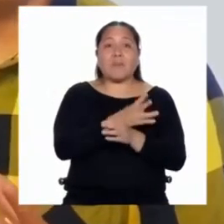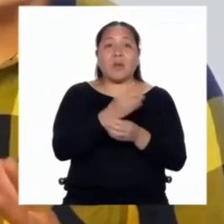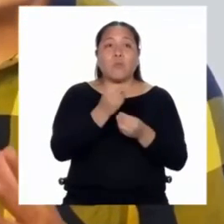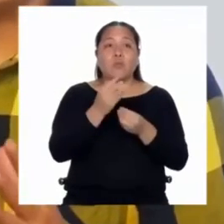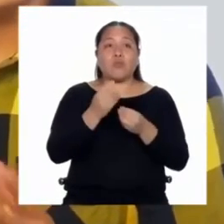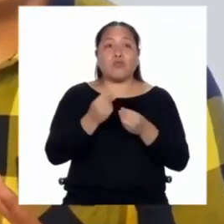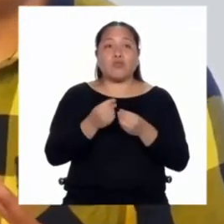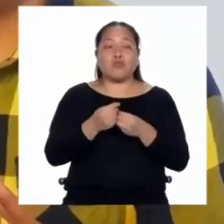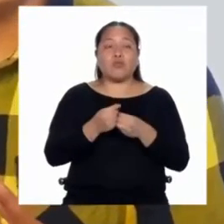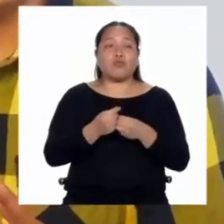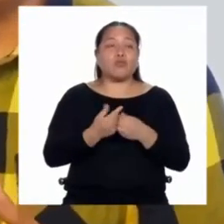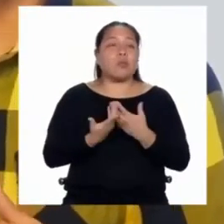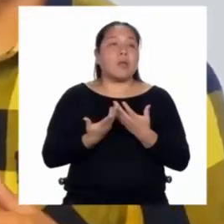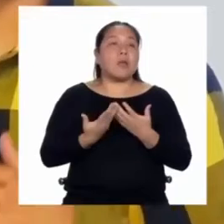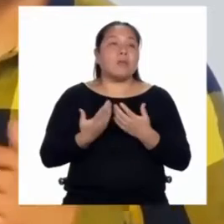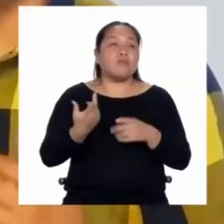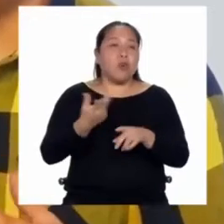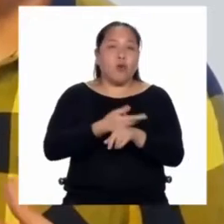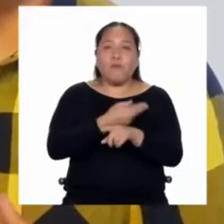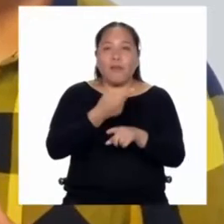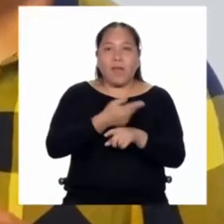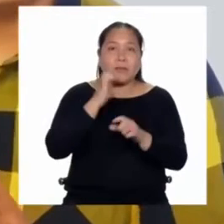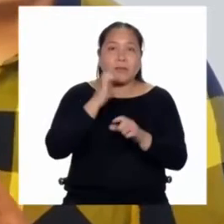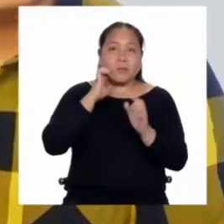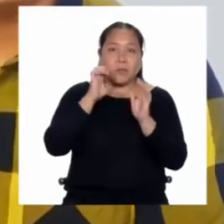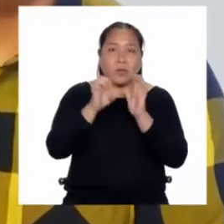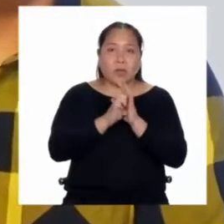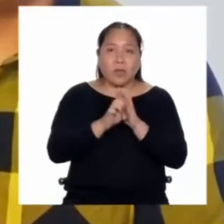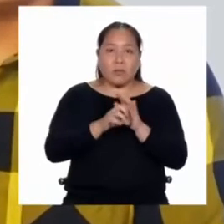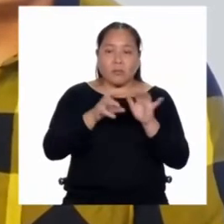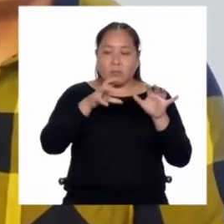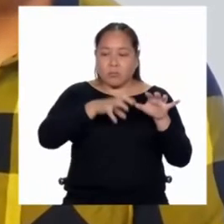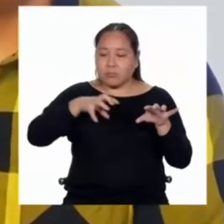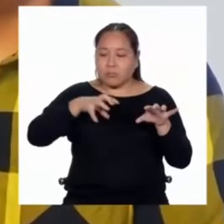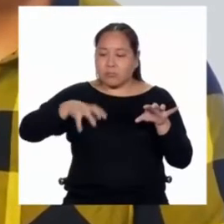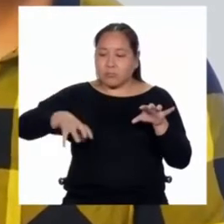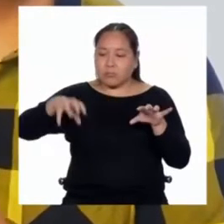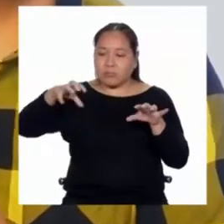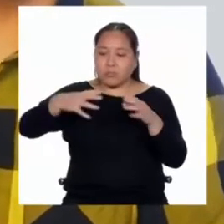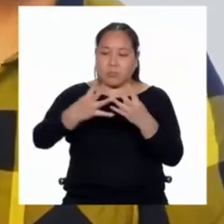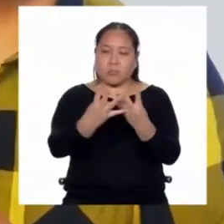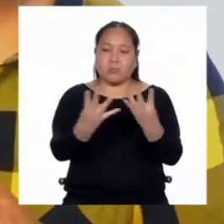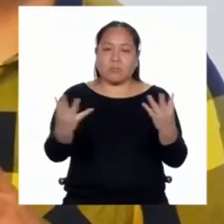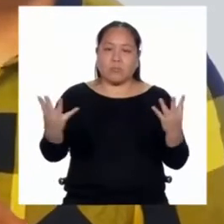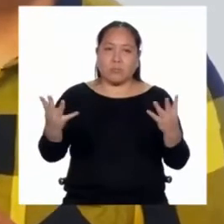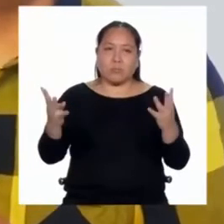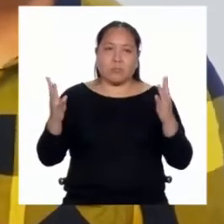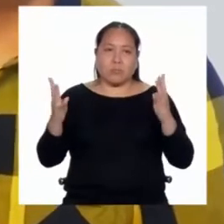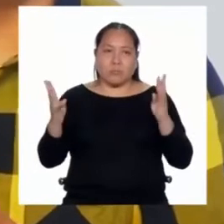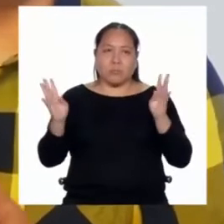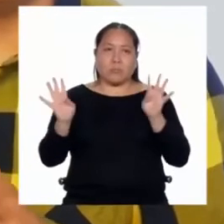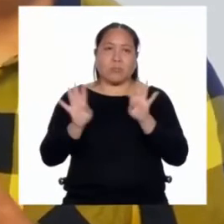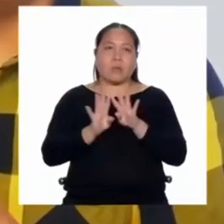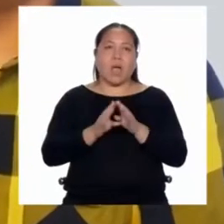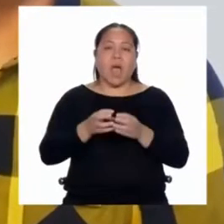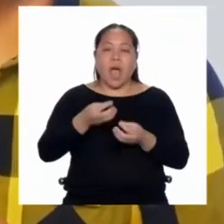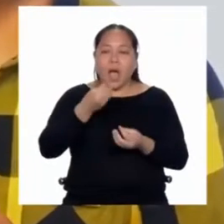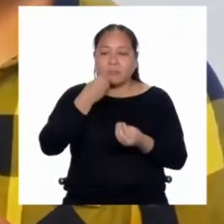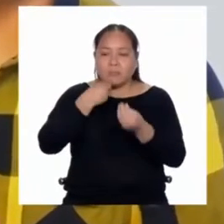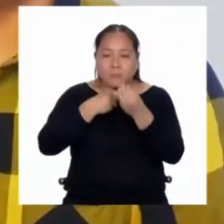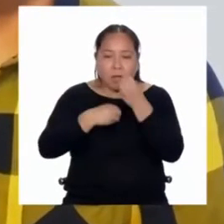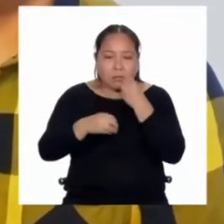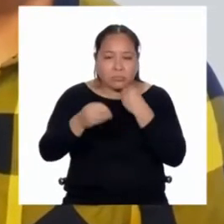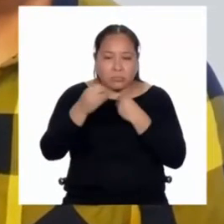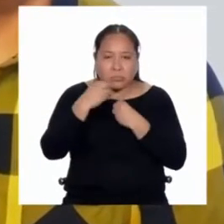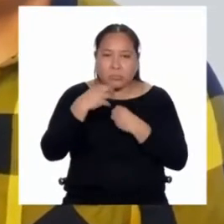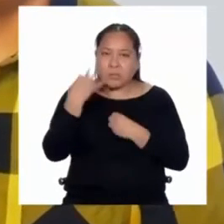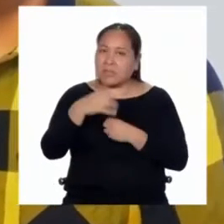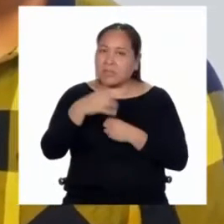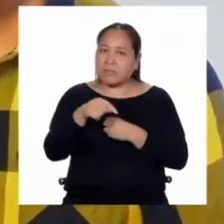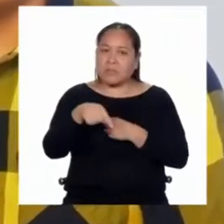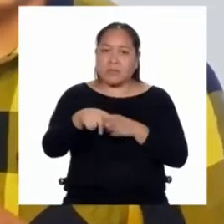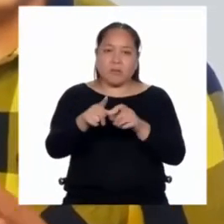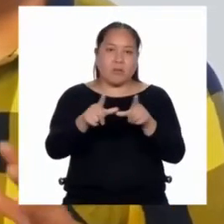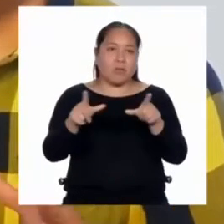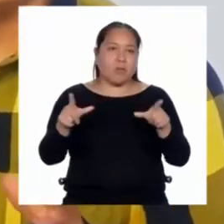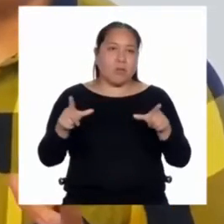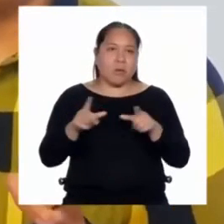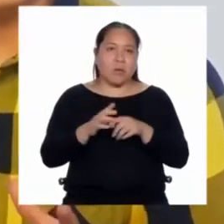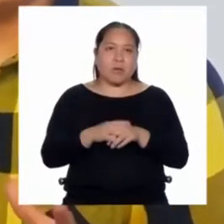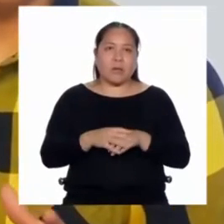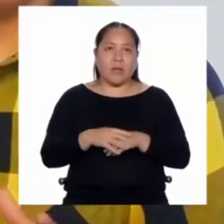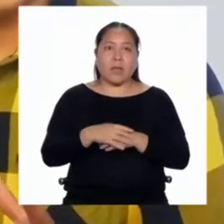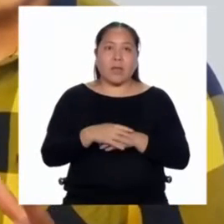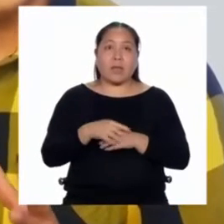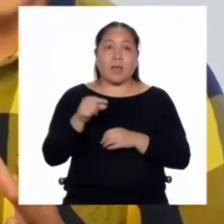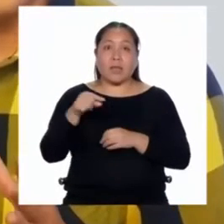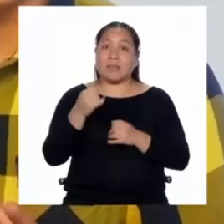de ganado sedentarios que se agrupan en áreas cercadas y pastan siempre en la misma superficie, lo que